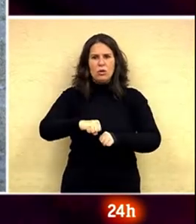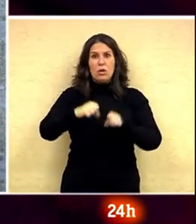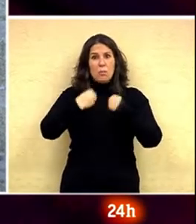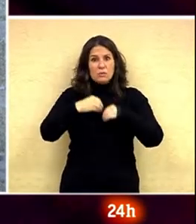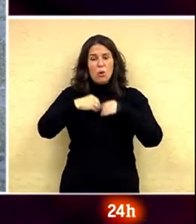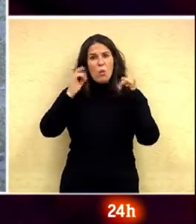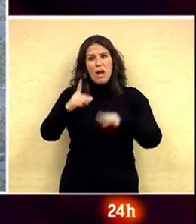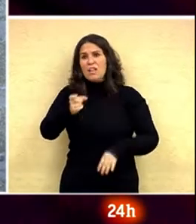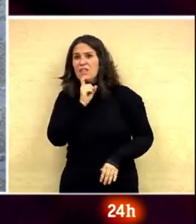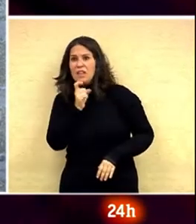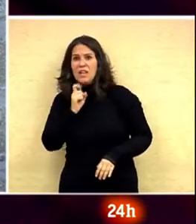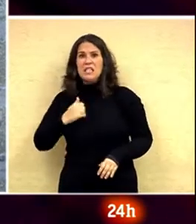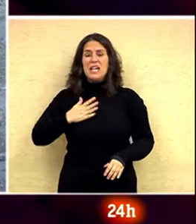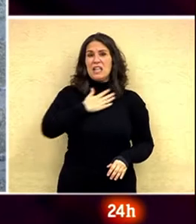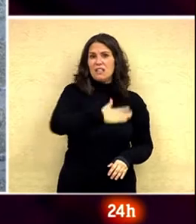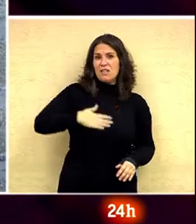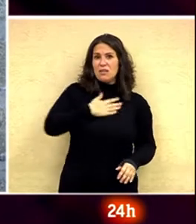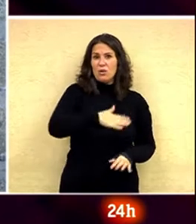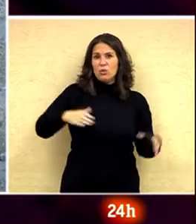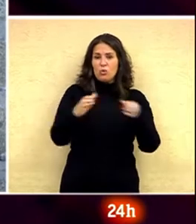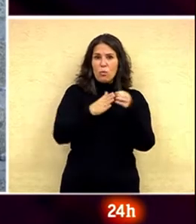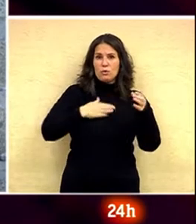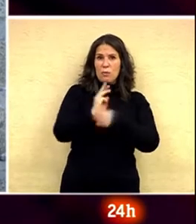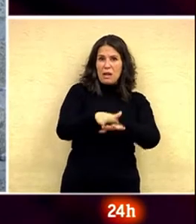y satisfactorios entre nuestras fuerzas